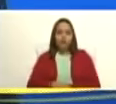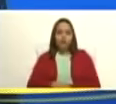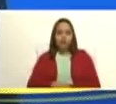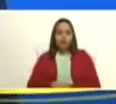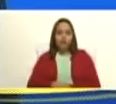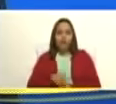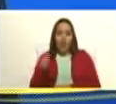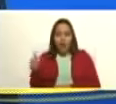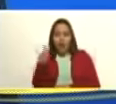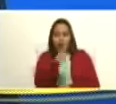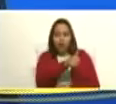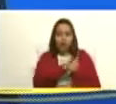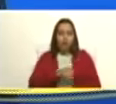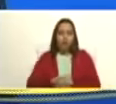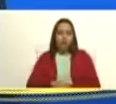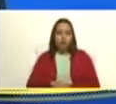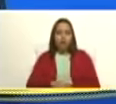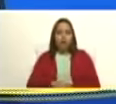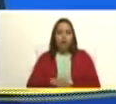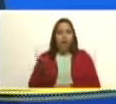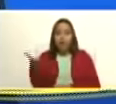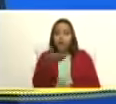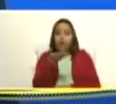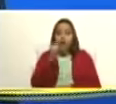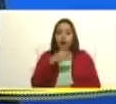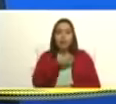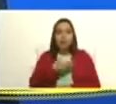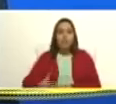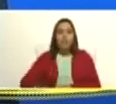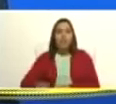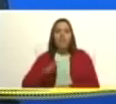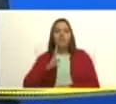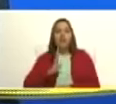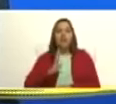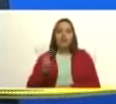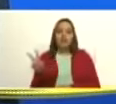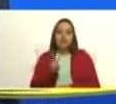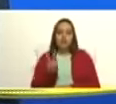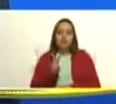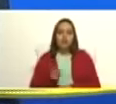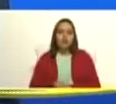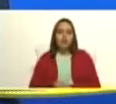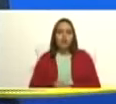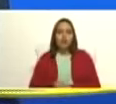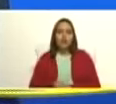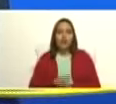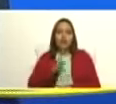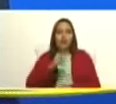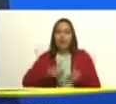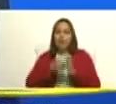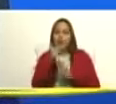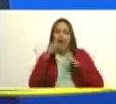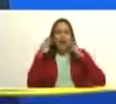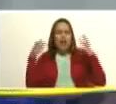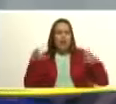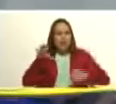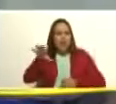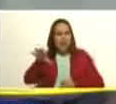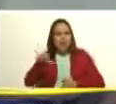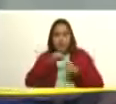Cada uno de ustedes, está el presidente del Banco de Venezuela, el banco más grande del país, todavía